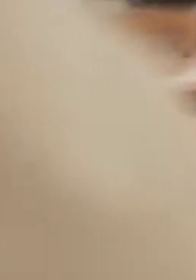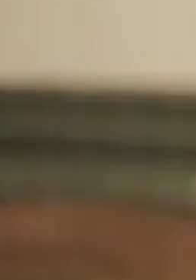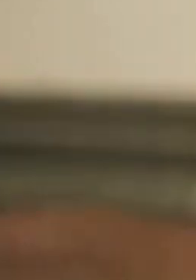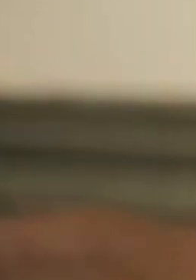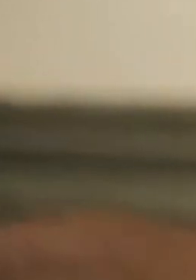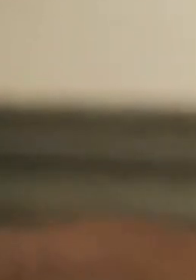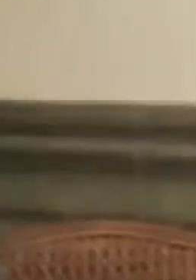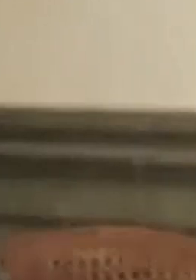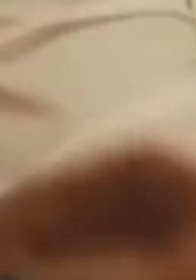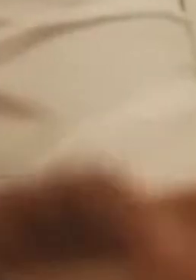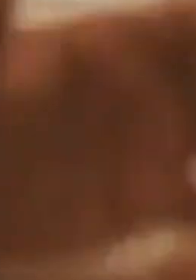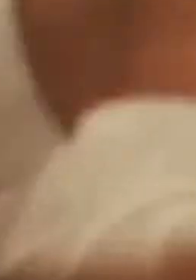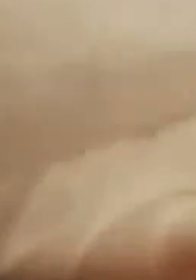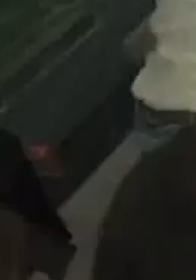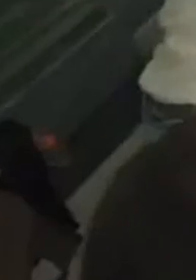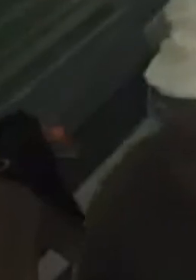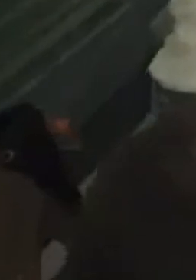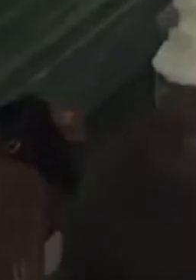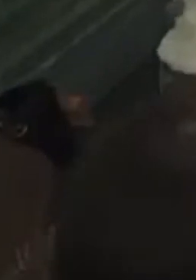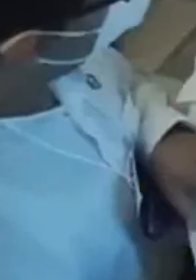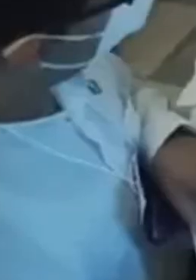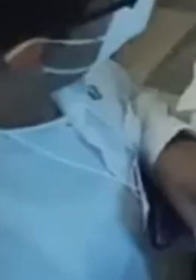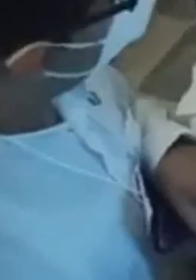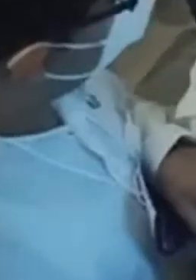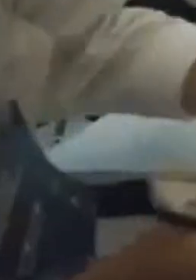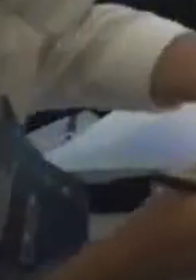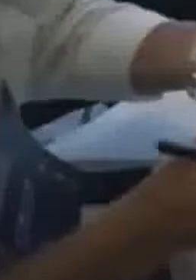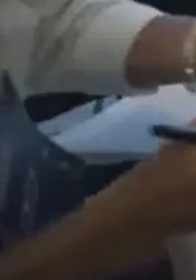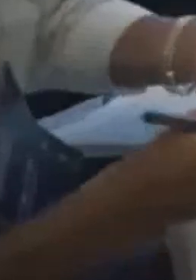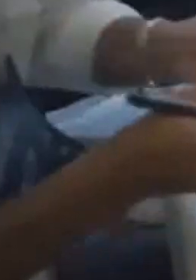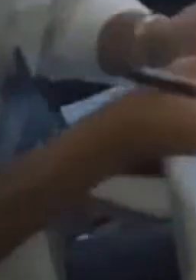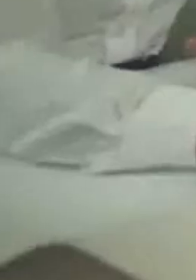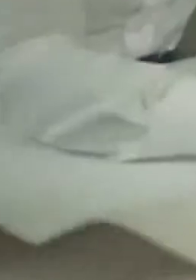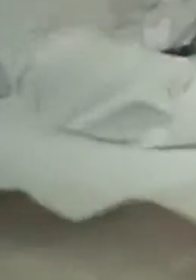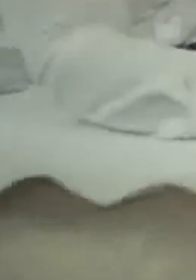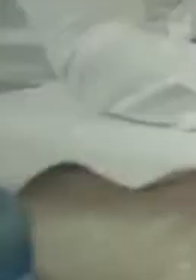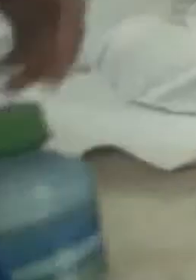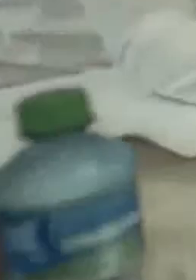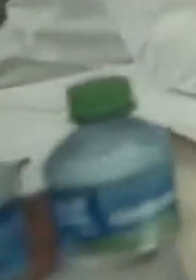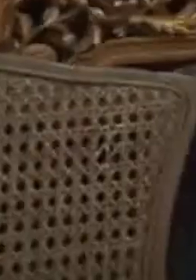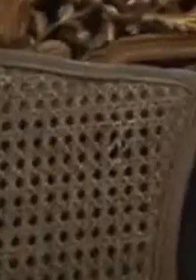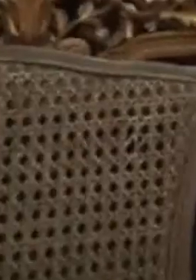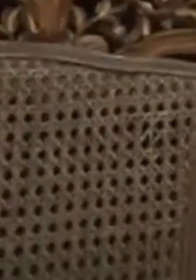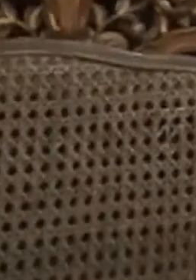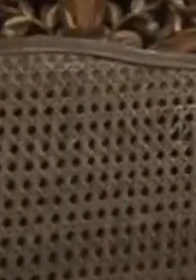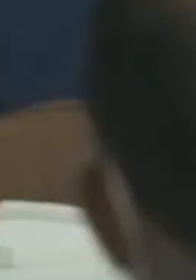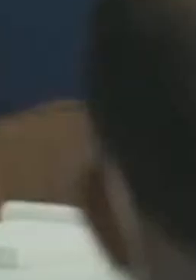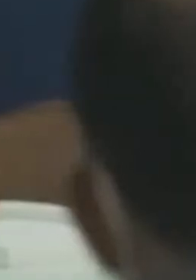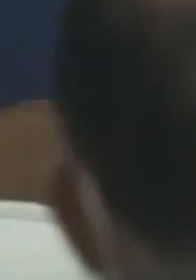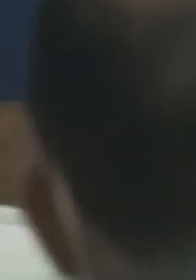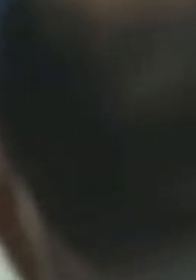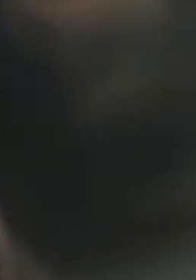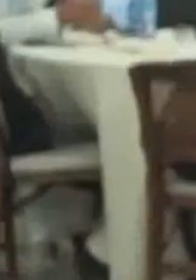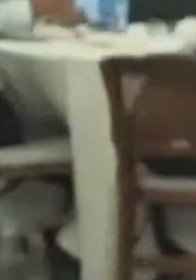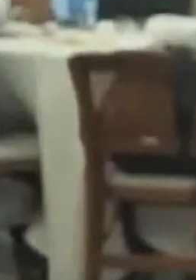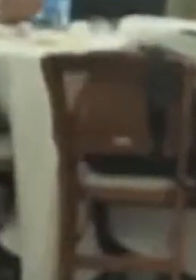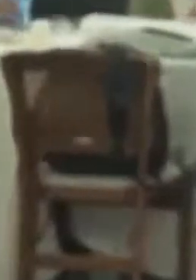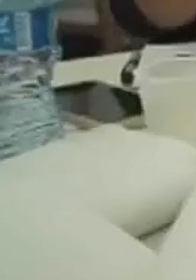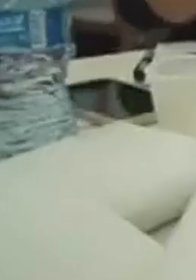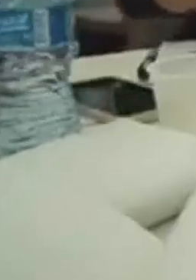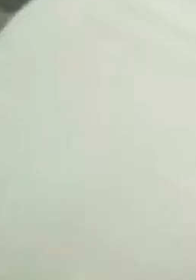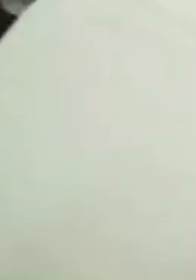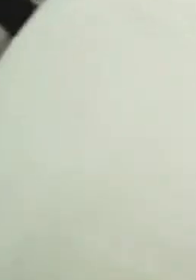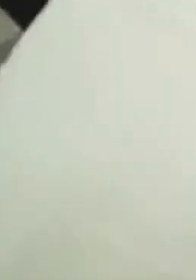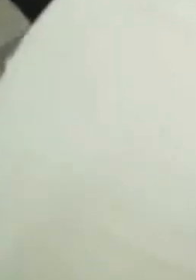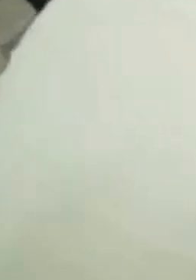innovación gubernamental que impulsa la gestión del presidente y luís abinader el primer lugar le fue otorgado al seguro nacional de